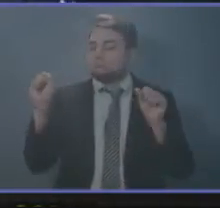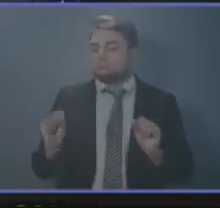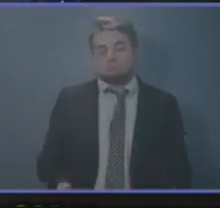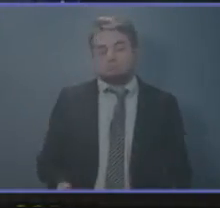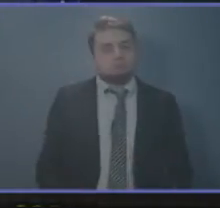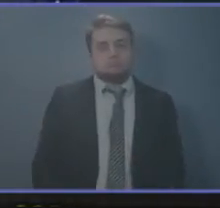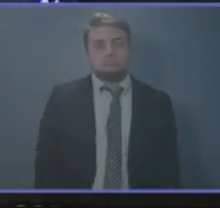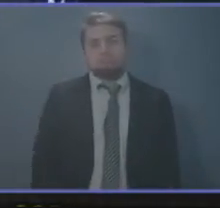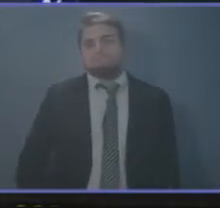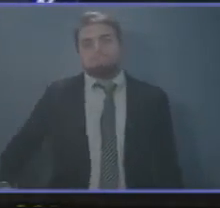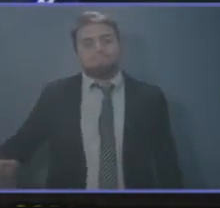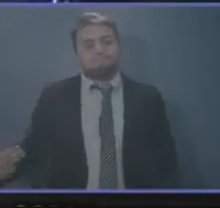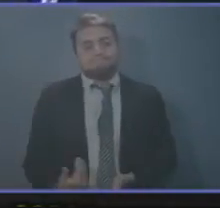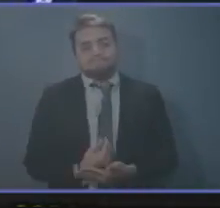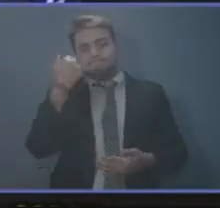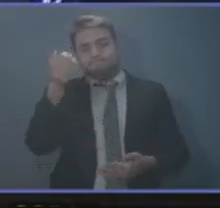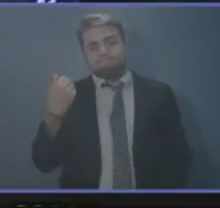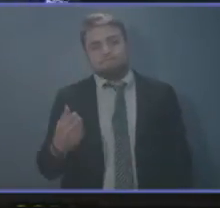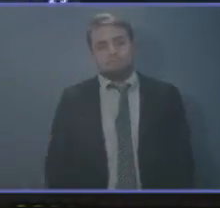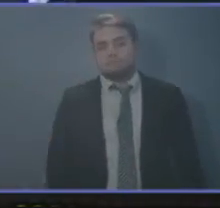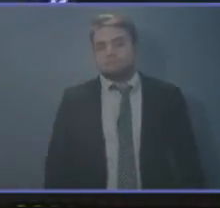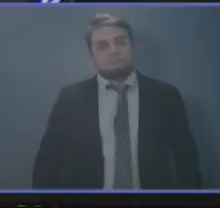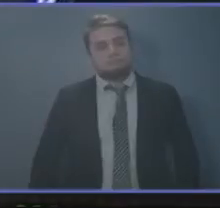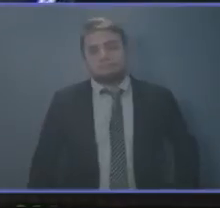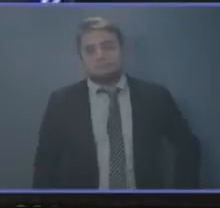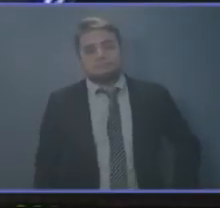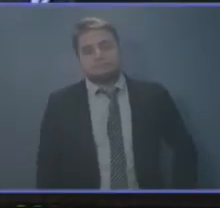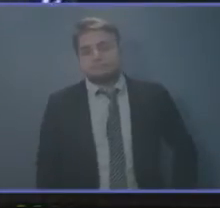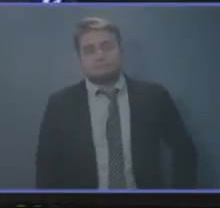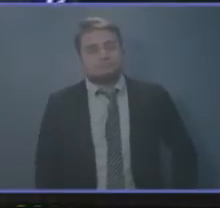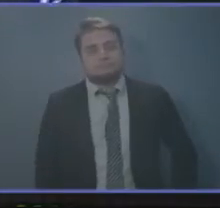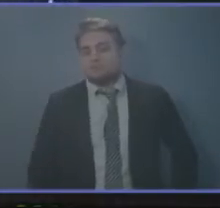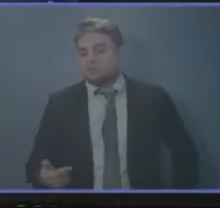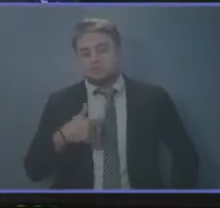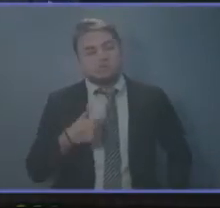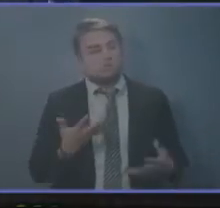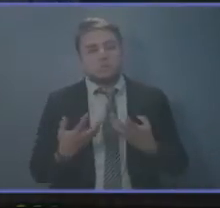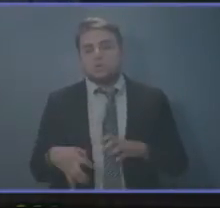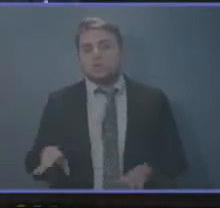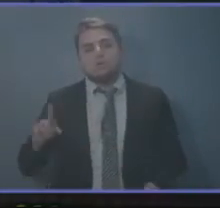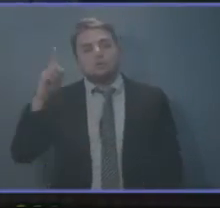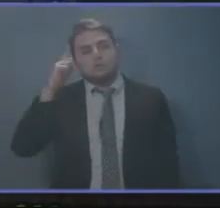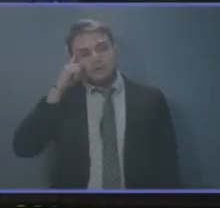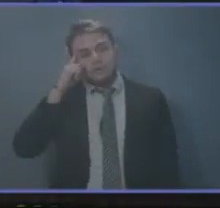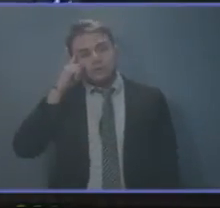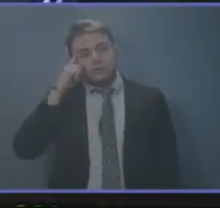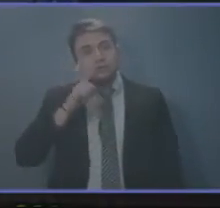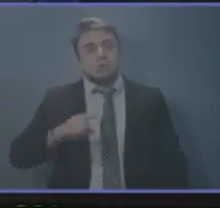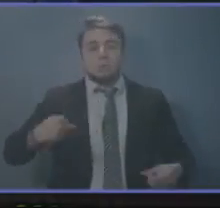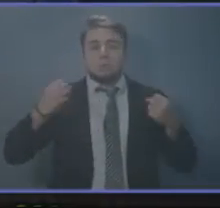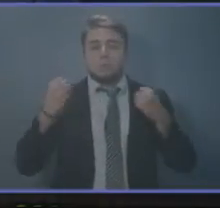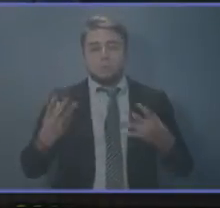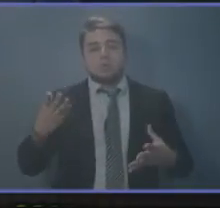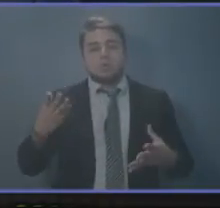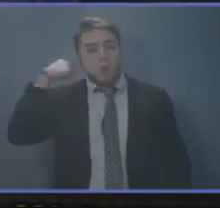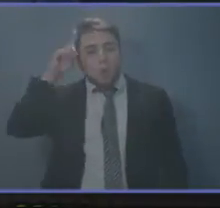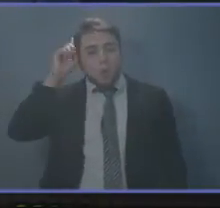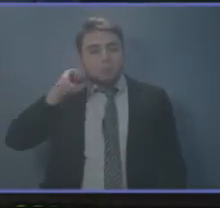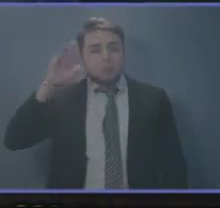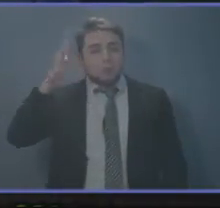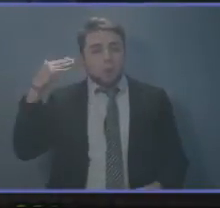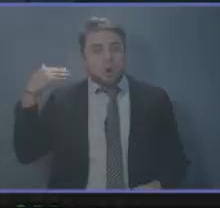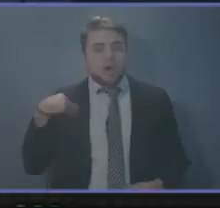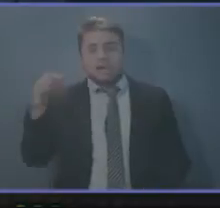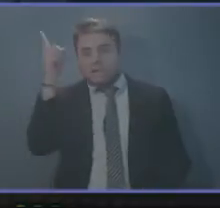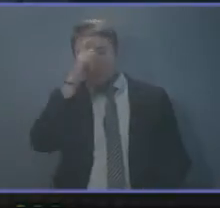Muy lamentable. Realmente no quiero pensar que son muchos los empresarios que no están